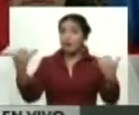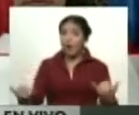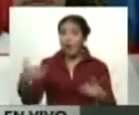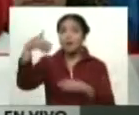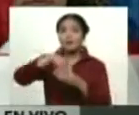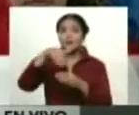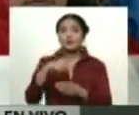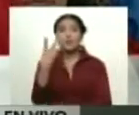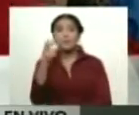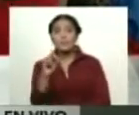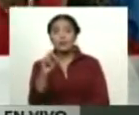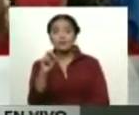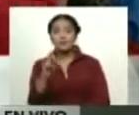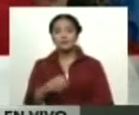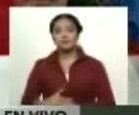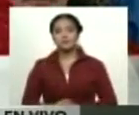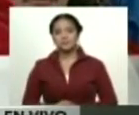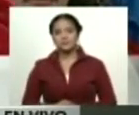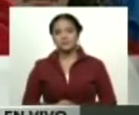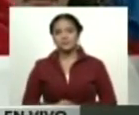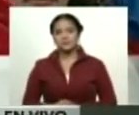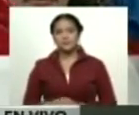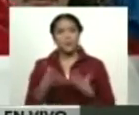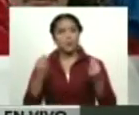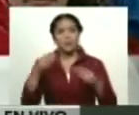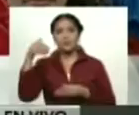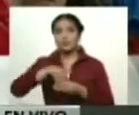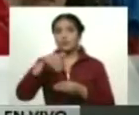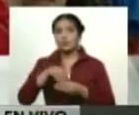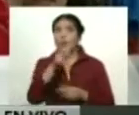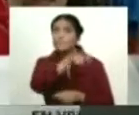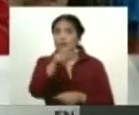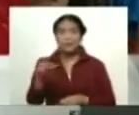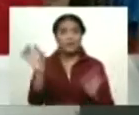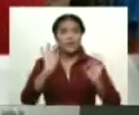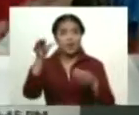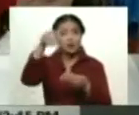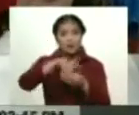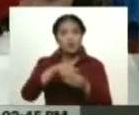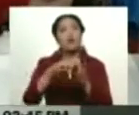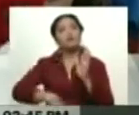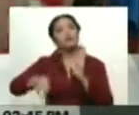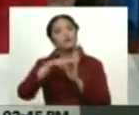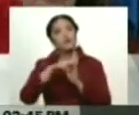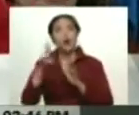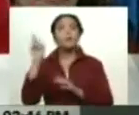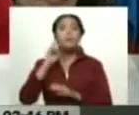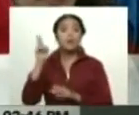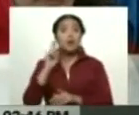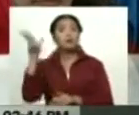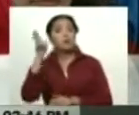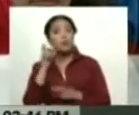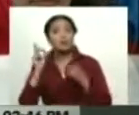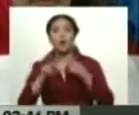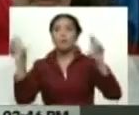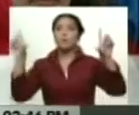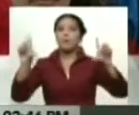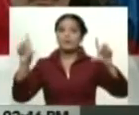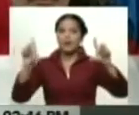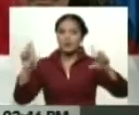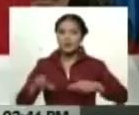20, récord mundial de elecciones. Y bueno, al que no ha votado, le ratifico por radio, si nos está escuchando, por